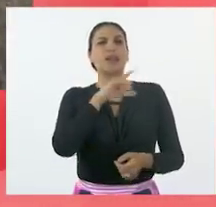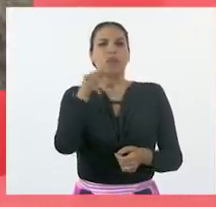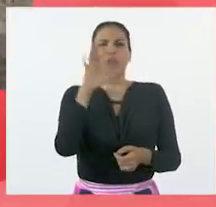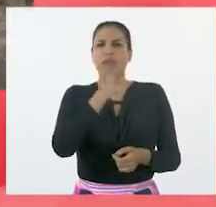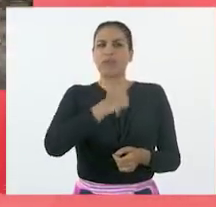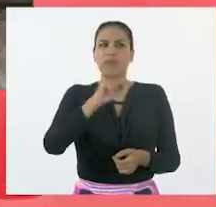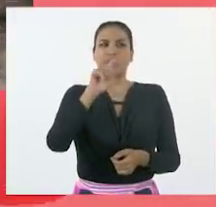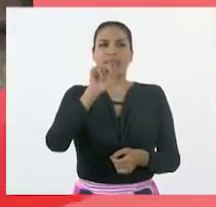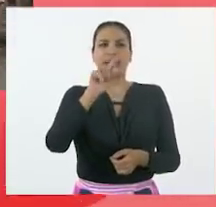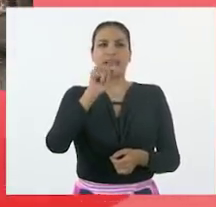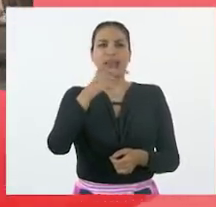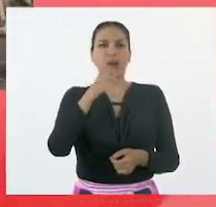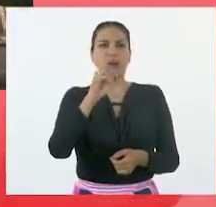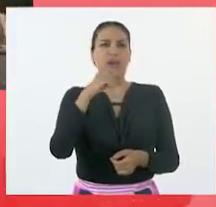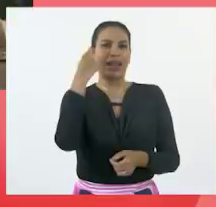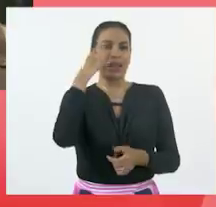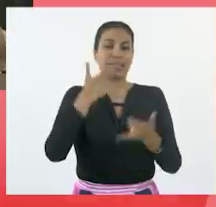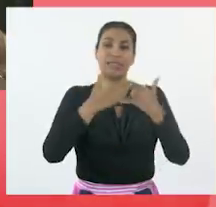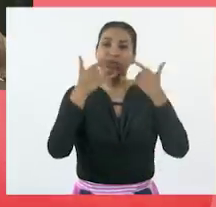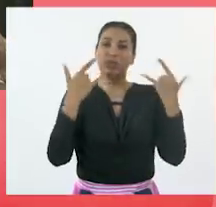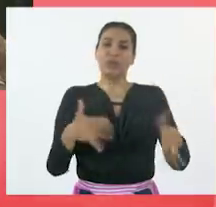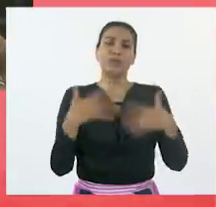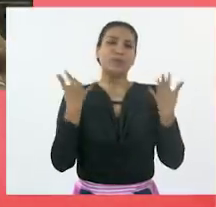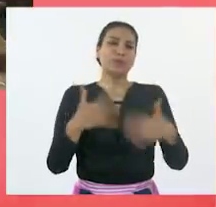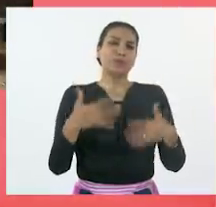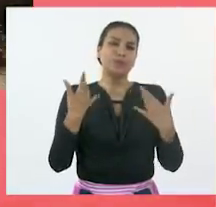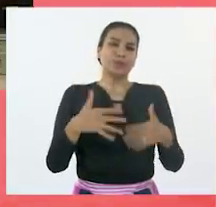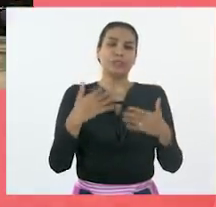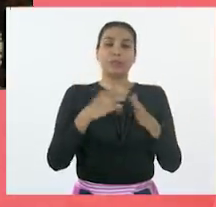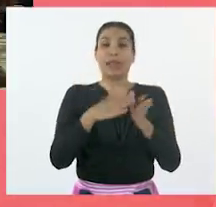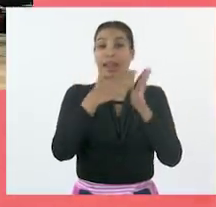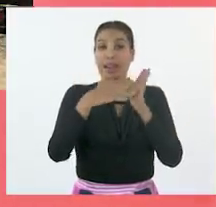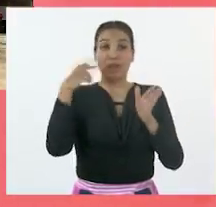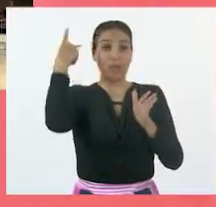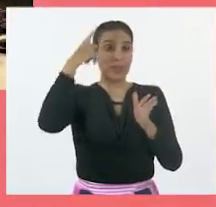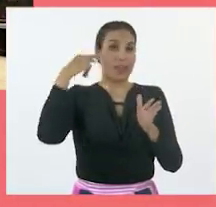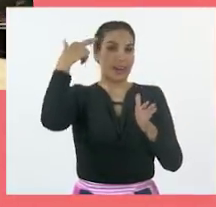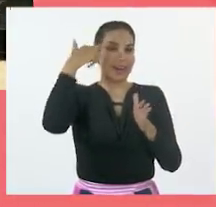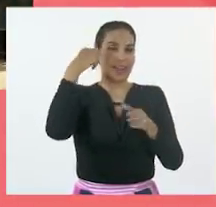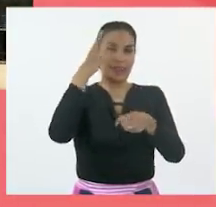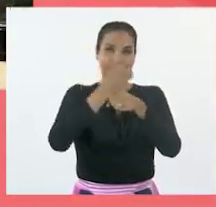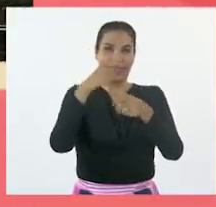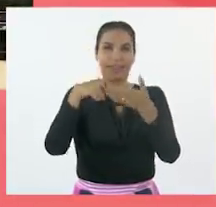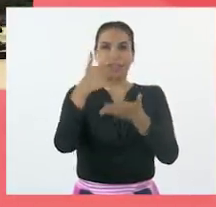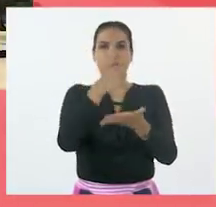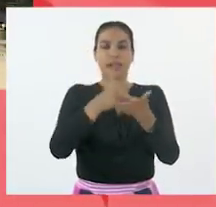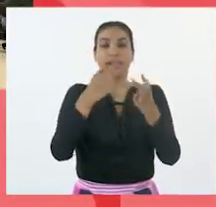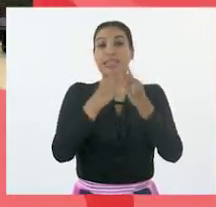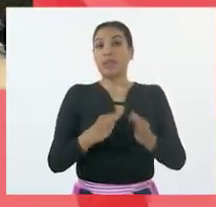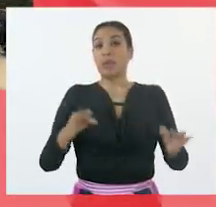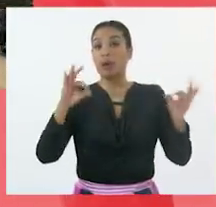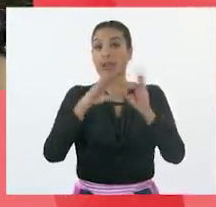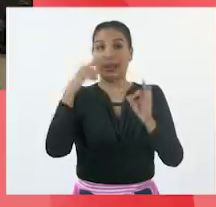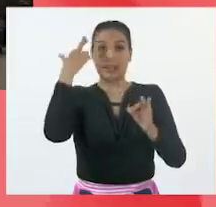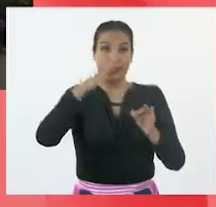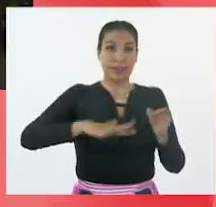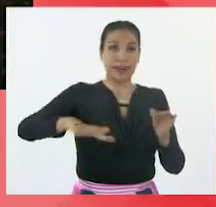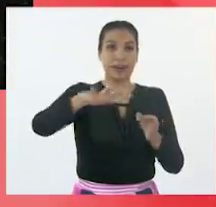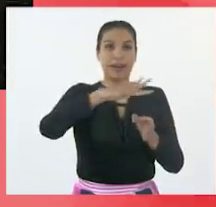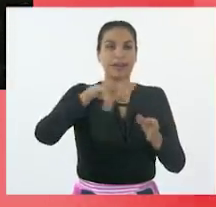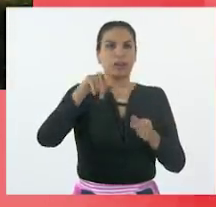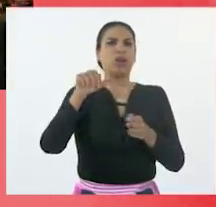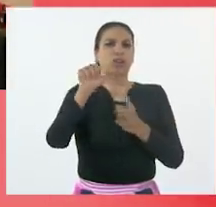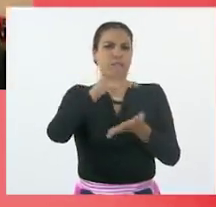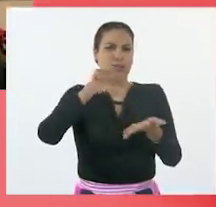Santiago de Querétaro tiene mucha historia que contar. Durante el virreinato fue la tercera ciudad en importancia del reino. Su